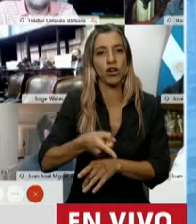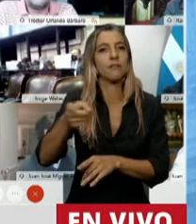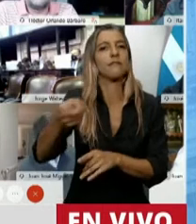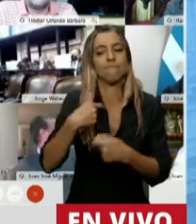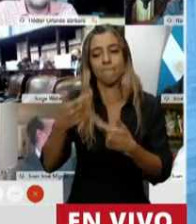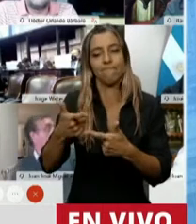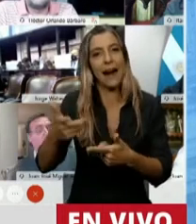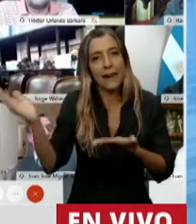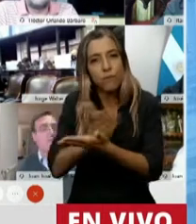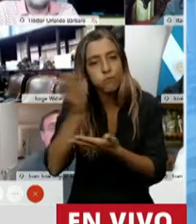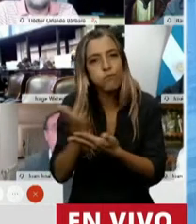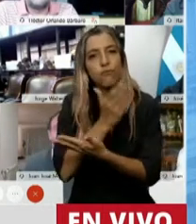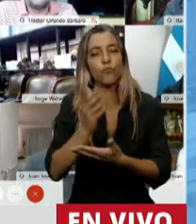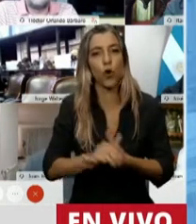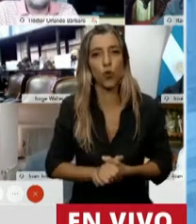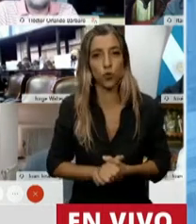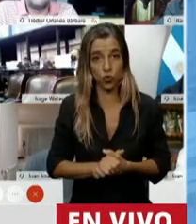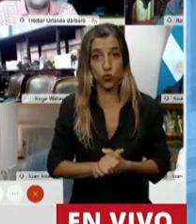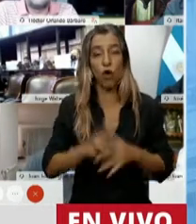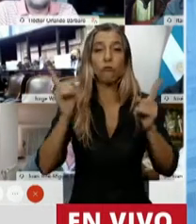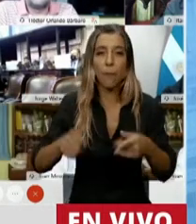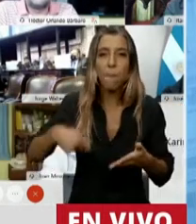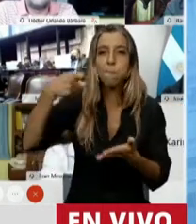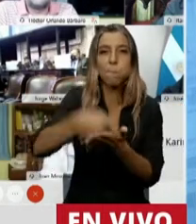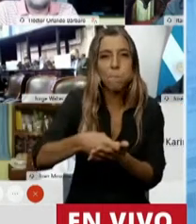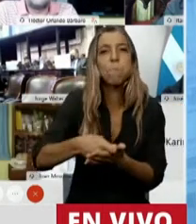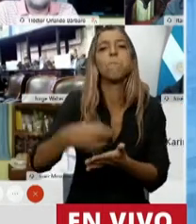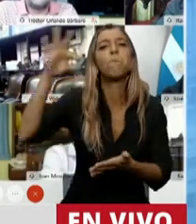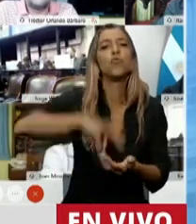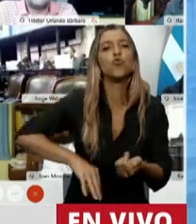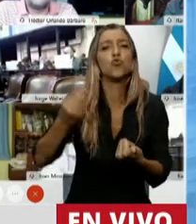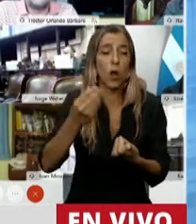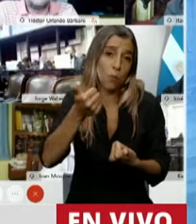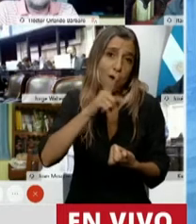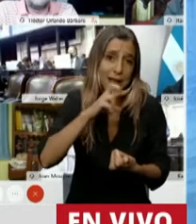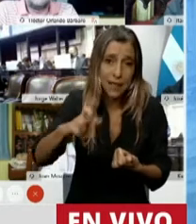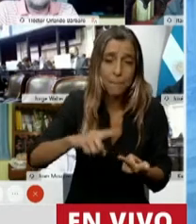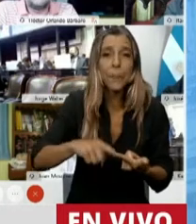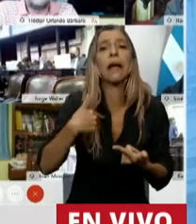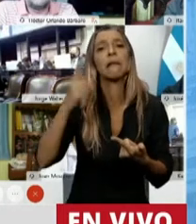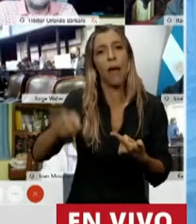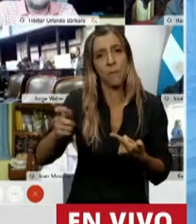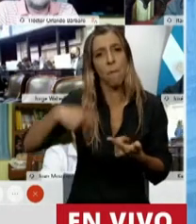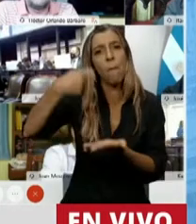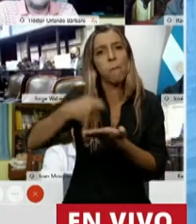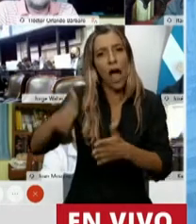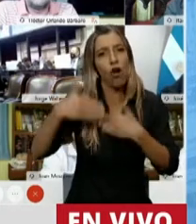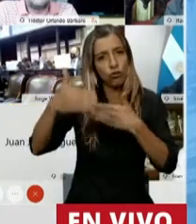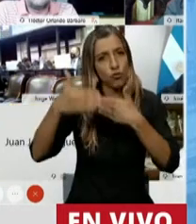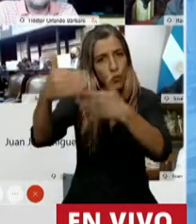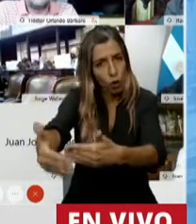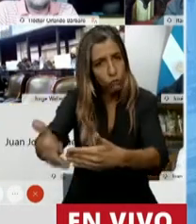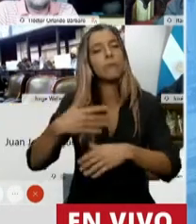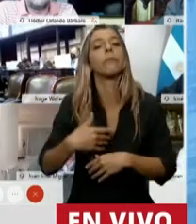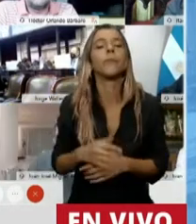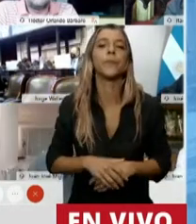principales instrumentos, pagos de salarios vía ATP, postergación y reducción de